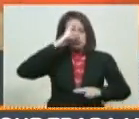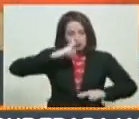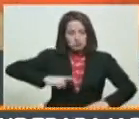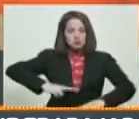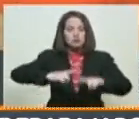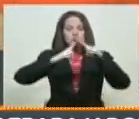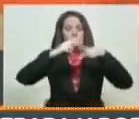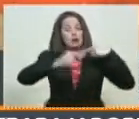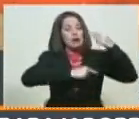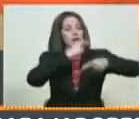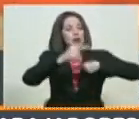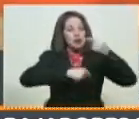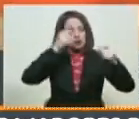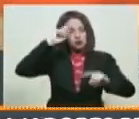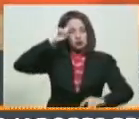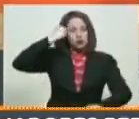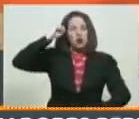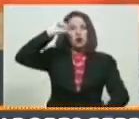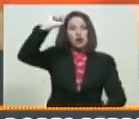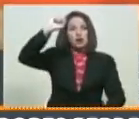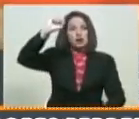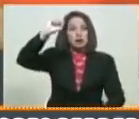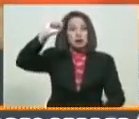heredero de su gloria, va a compartir